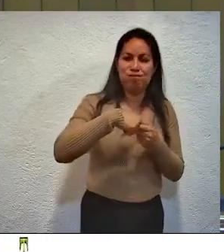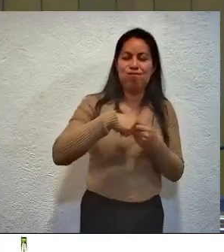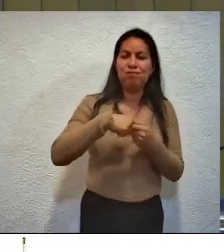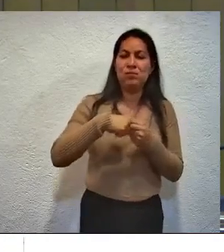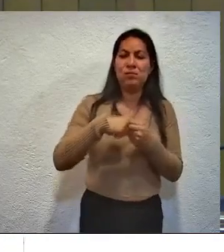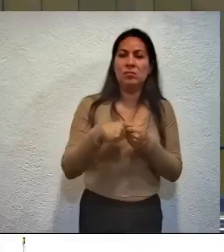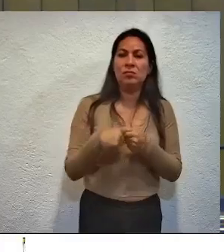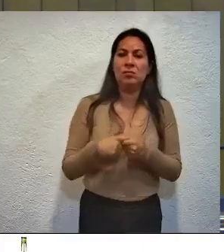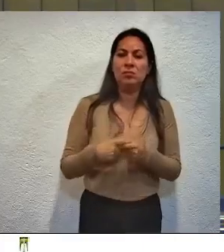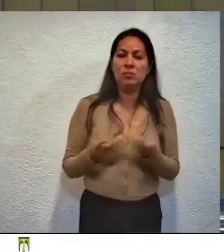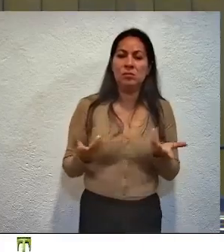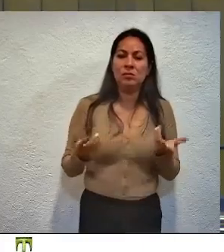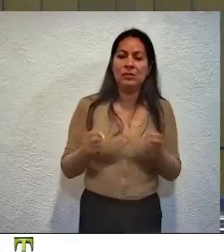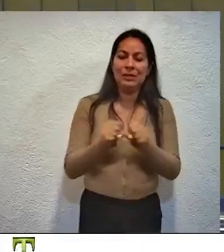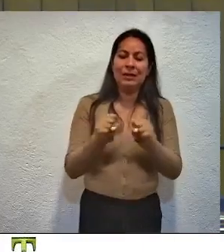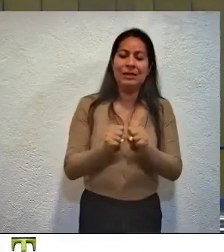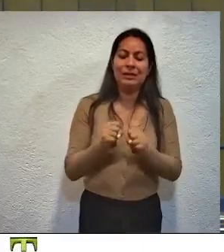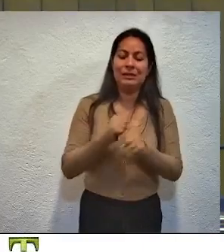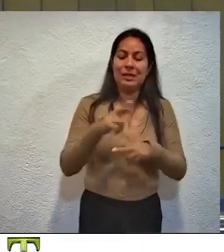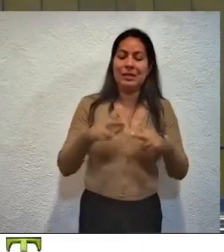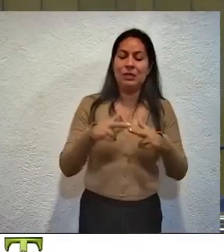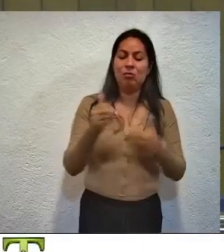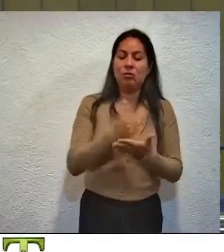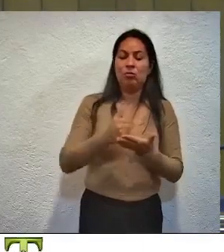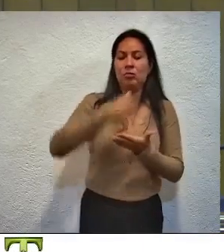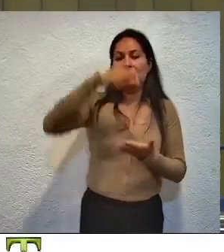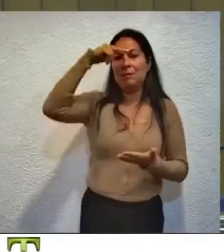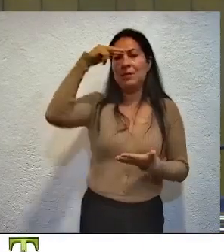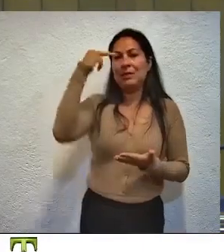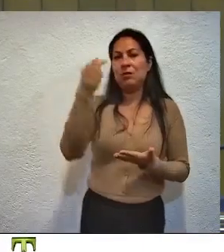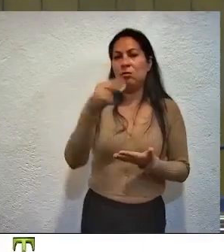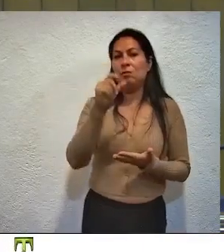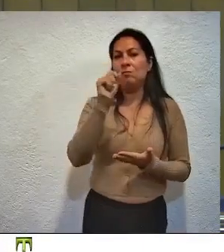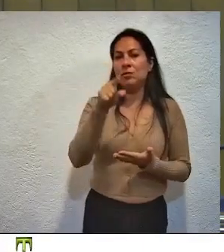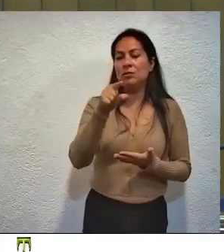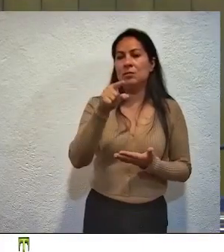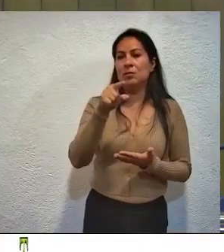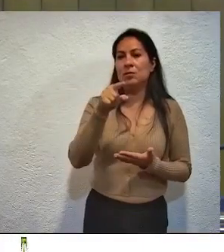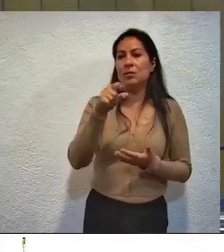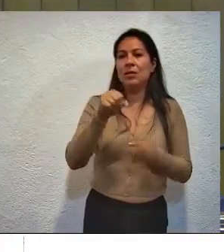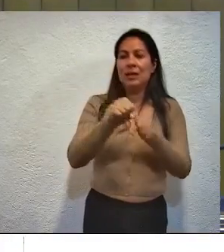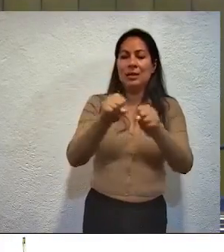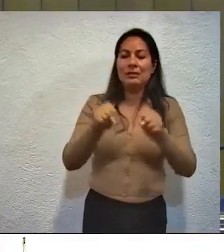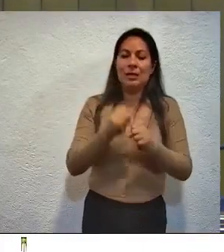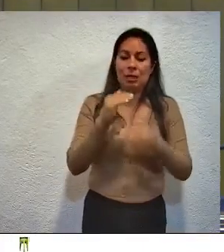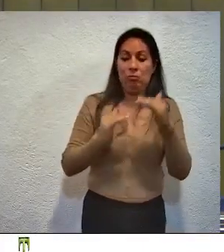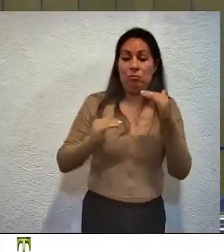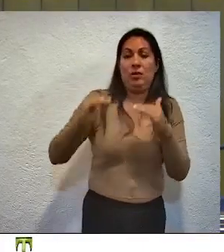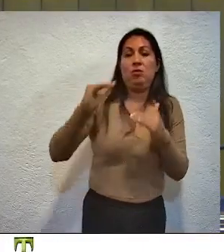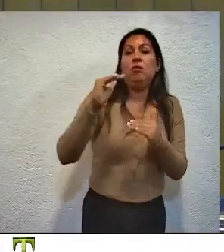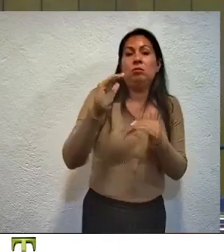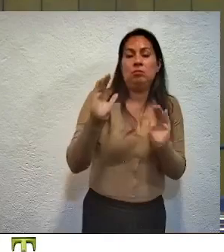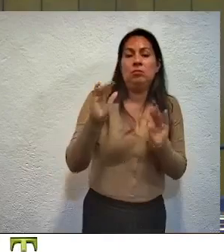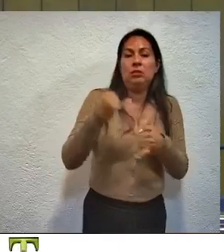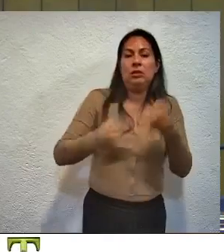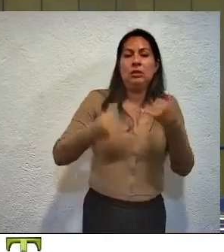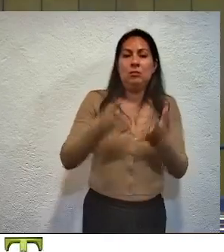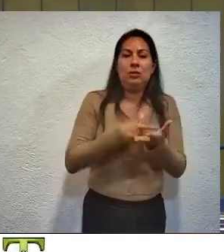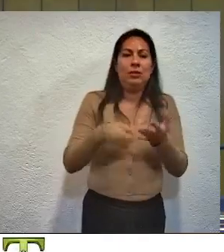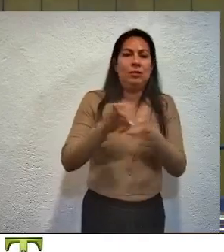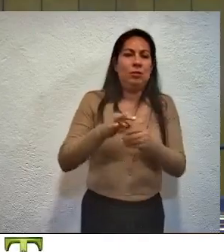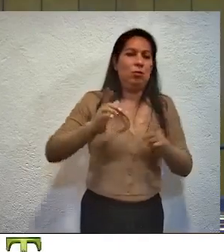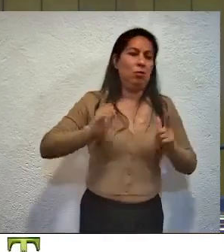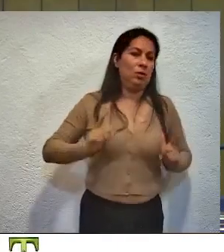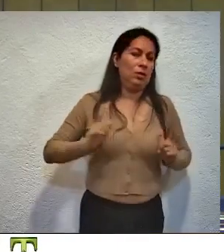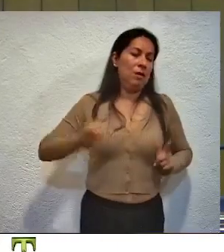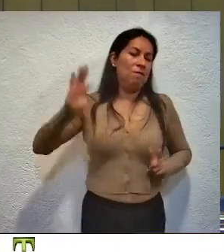de pues la Sala Regional Ciudad de México y desde también la Sala Superior del Tribunal Electoral del Poder